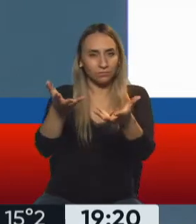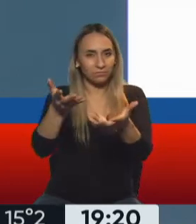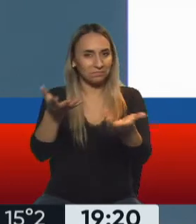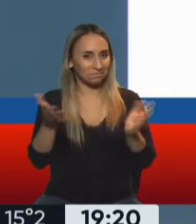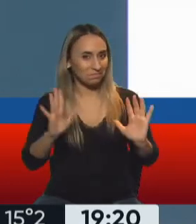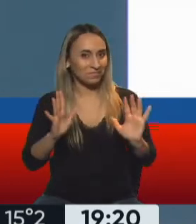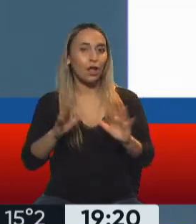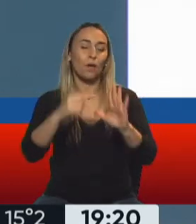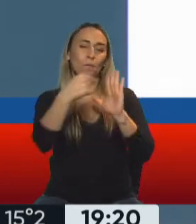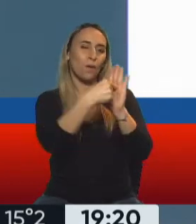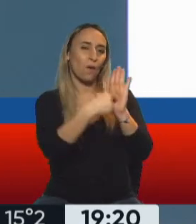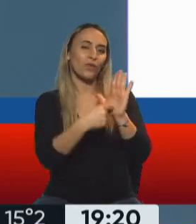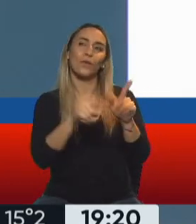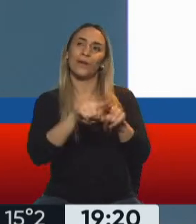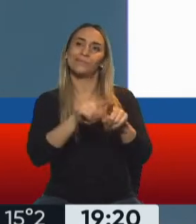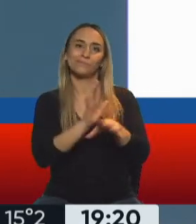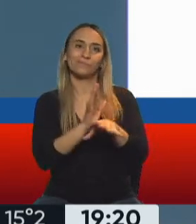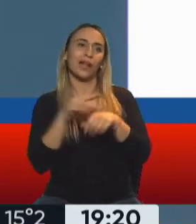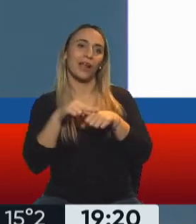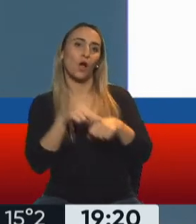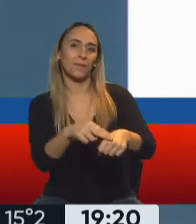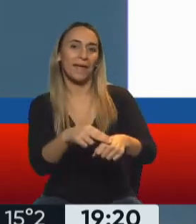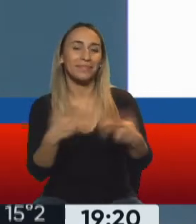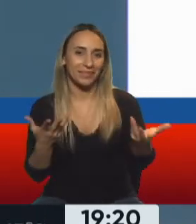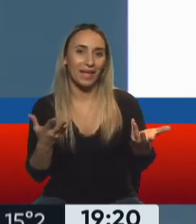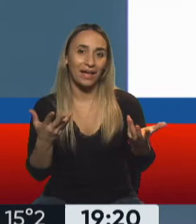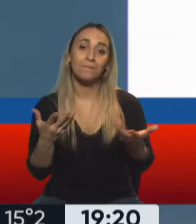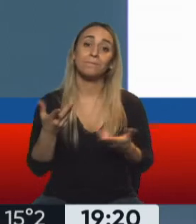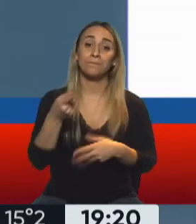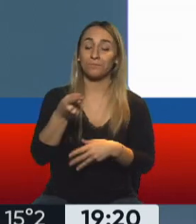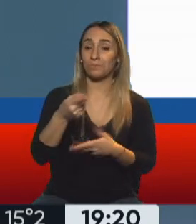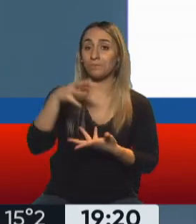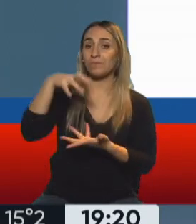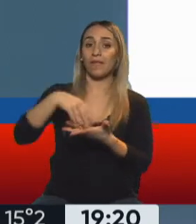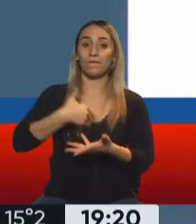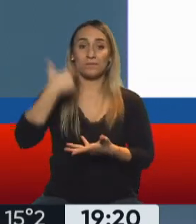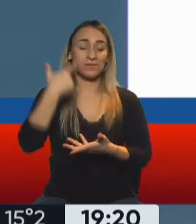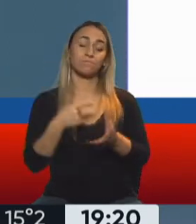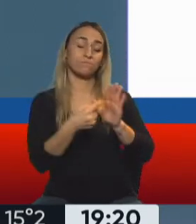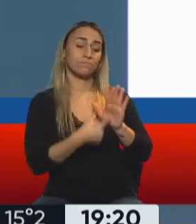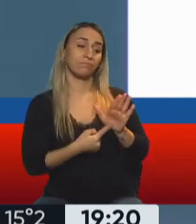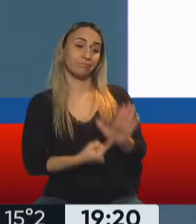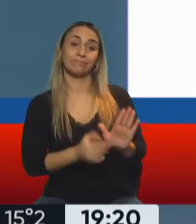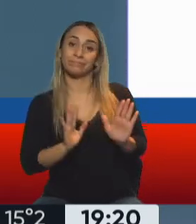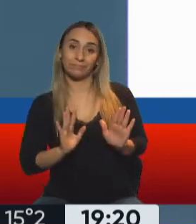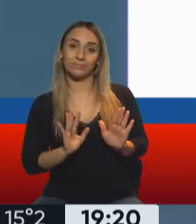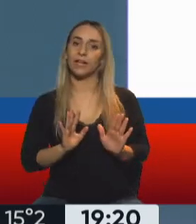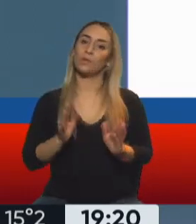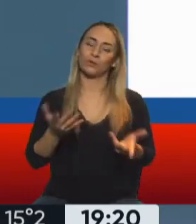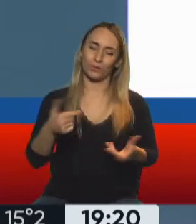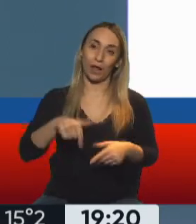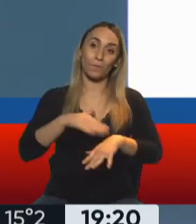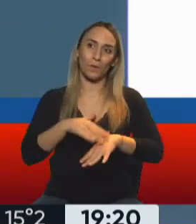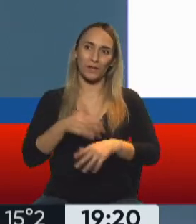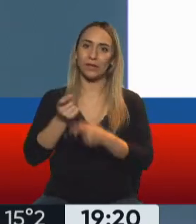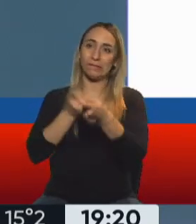todas sugerencias que vuelve a poner el organismo en discusión en un contexto donde claramente están en negociación de un préstamo de